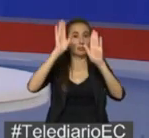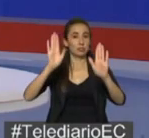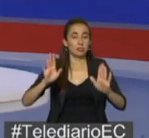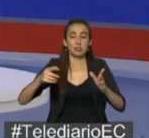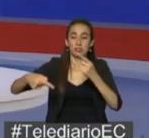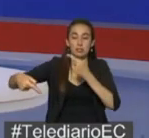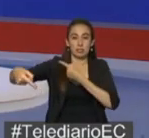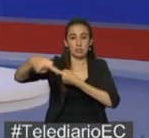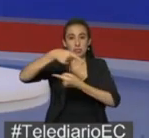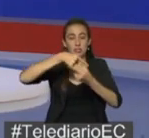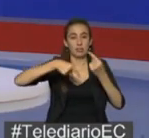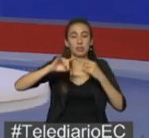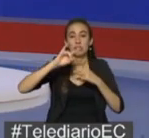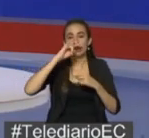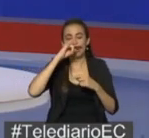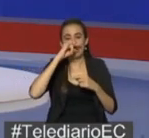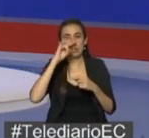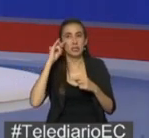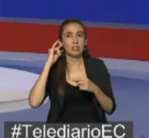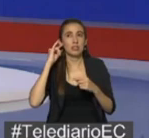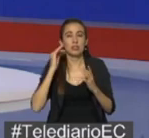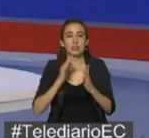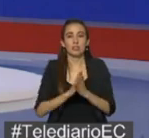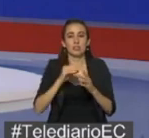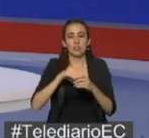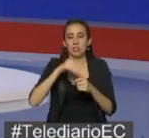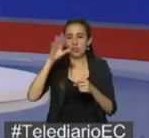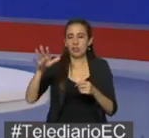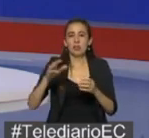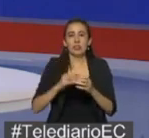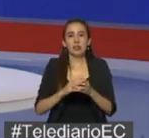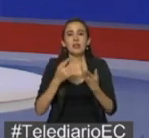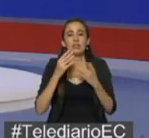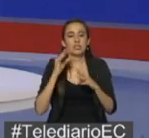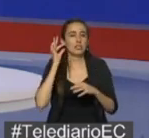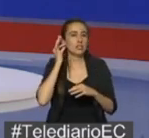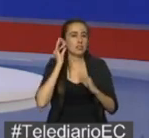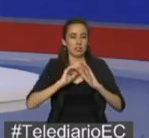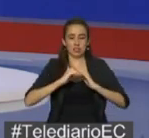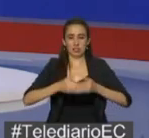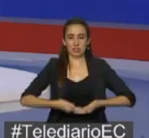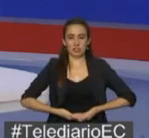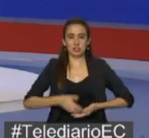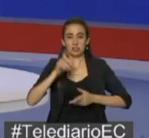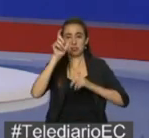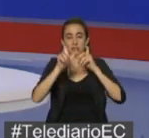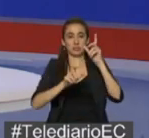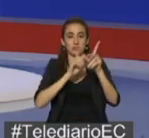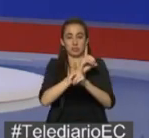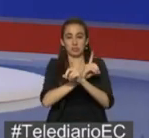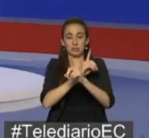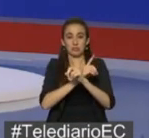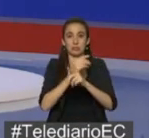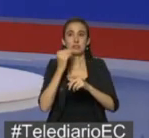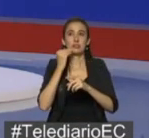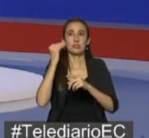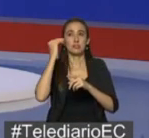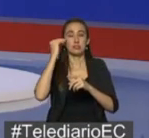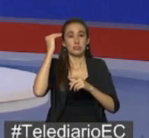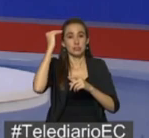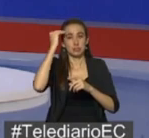grupos vulnerables, niños y niñas que se encuentran fuera del país sin sus padres, mujeres embarazadas y personas de la tercera edad y